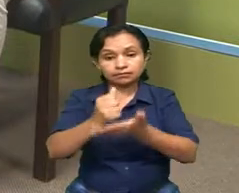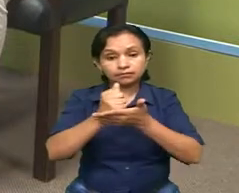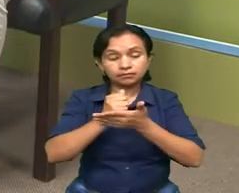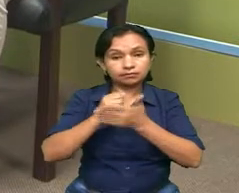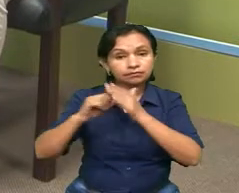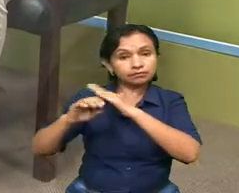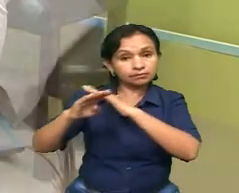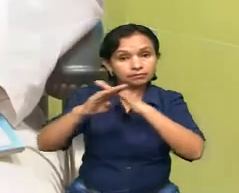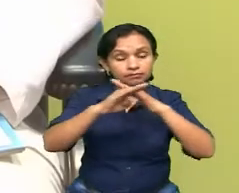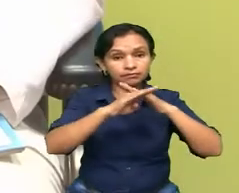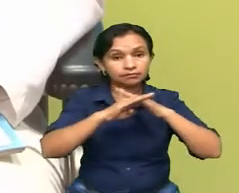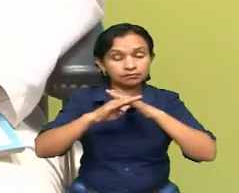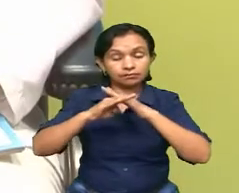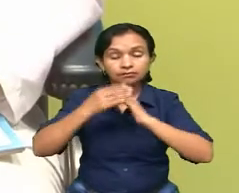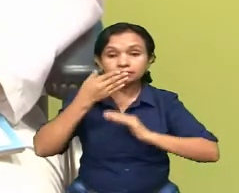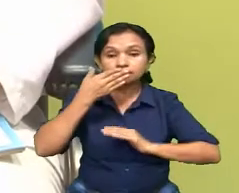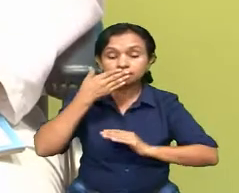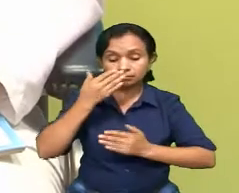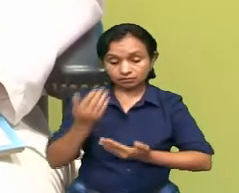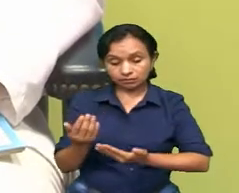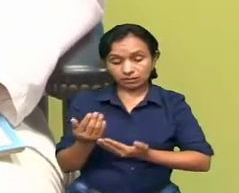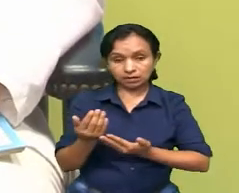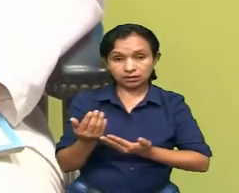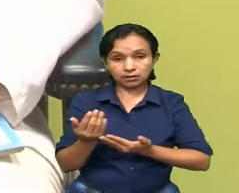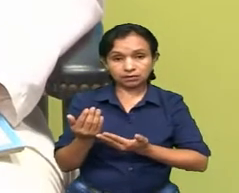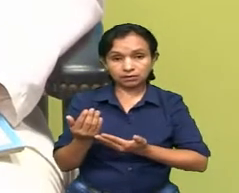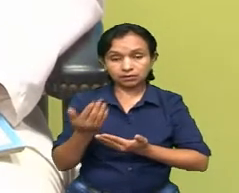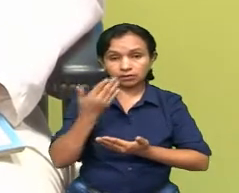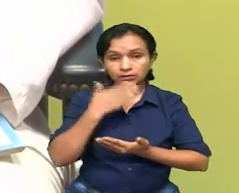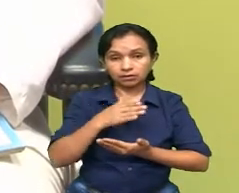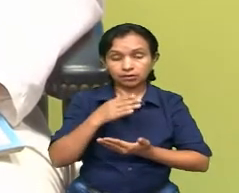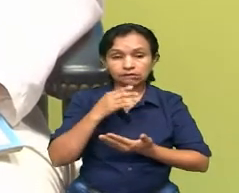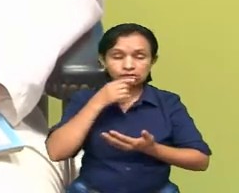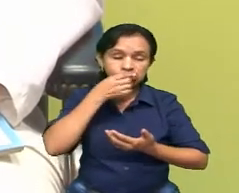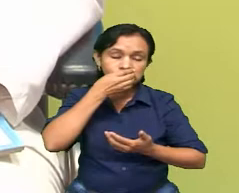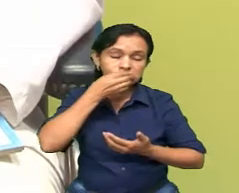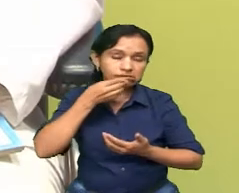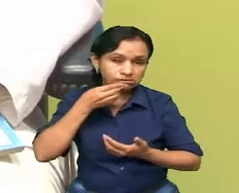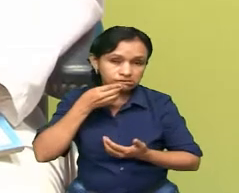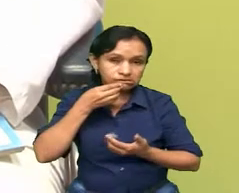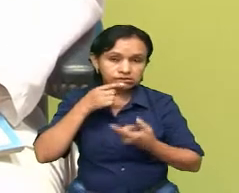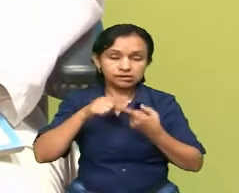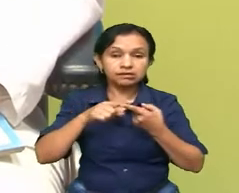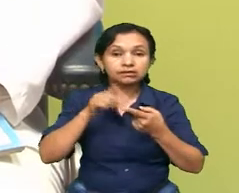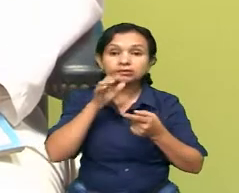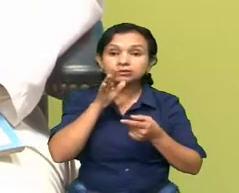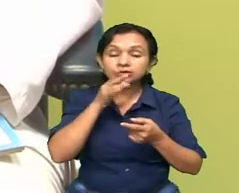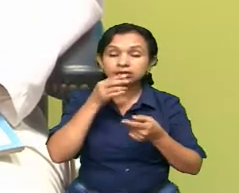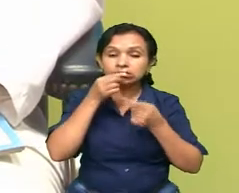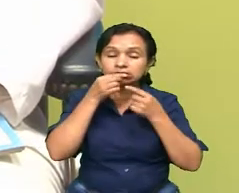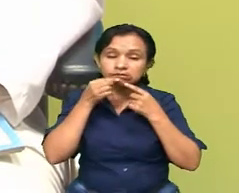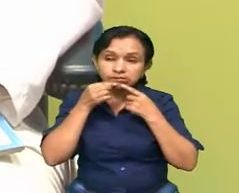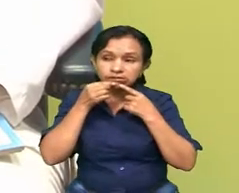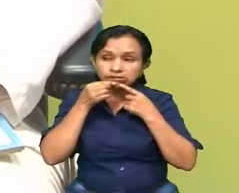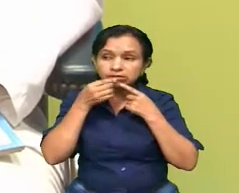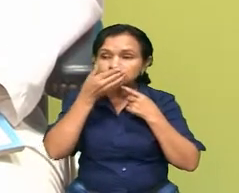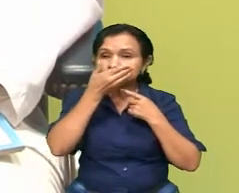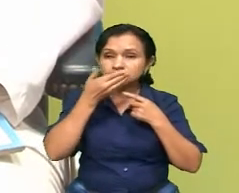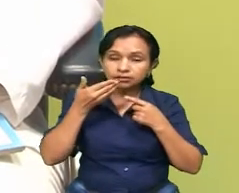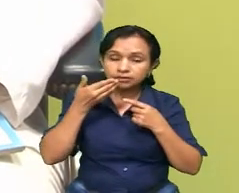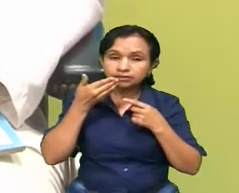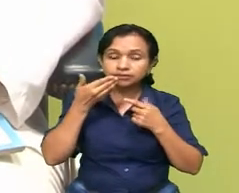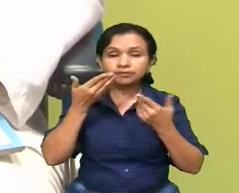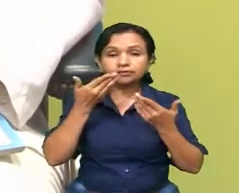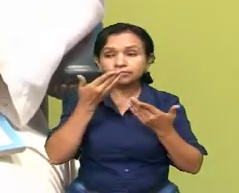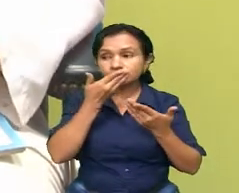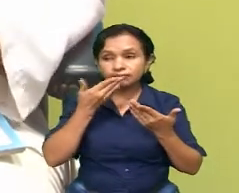prevenir malformación en los bebés como labio leporino, que son niños que nacen con su labio verde